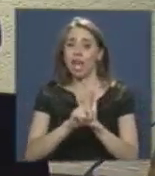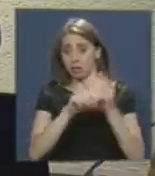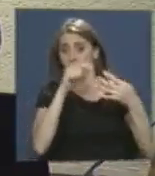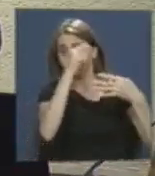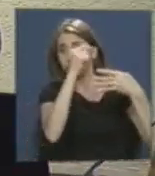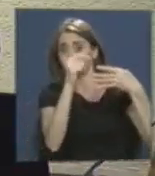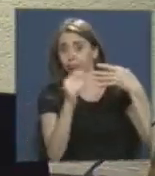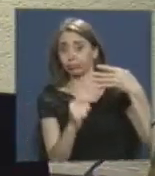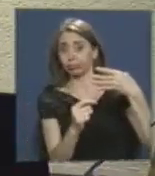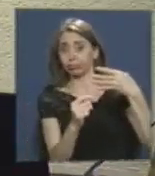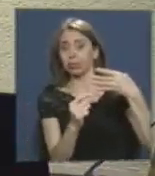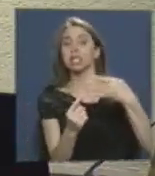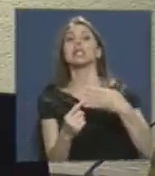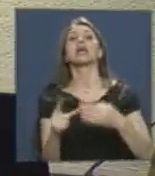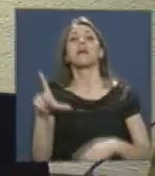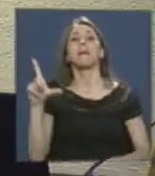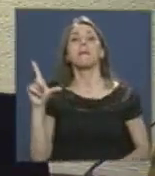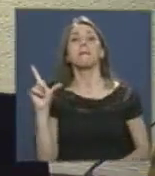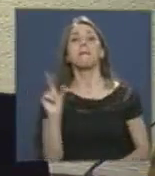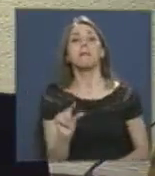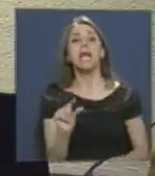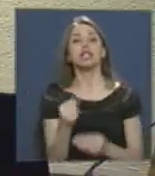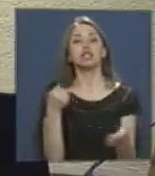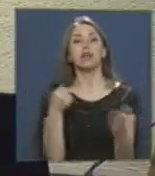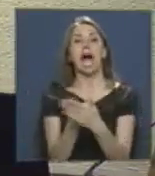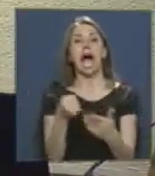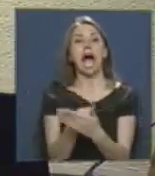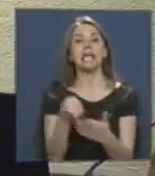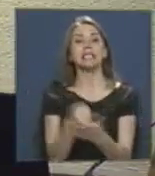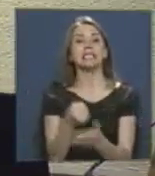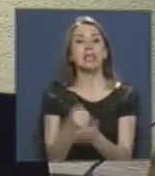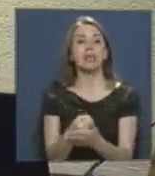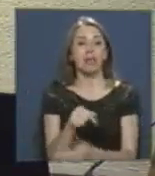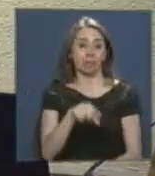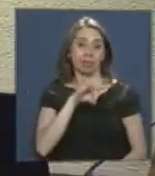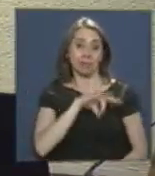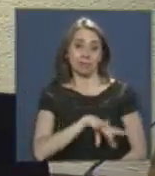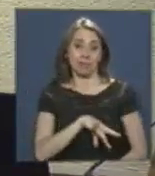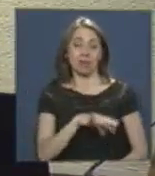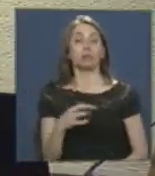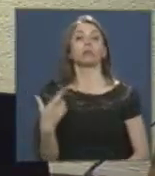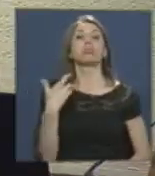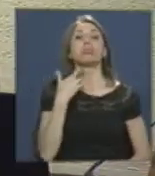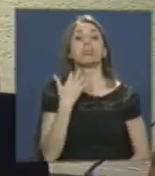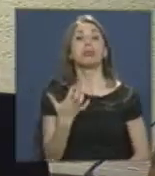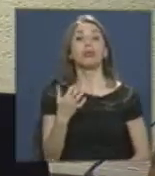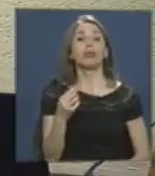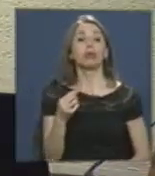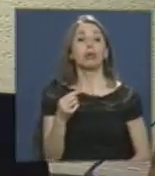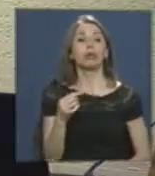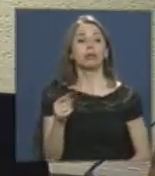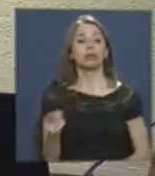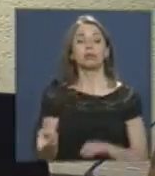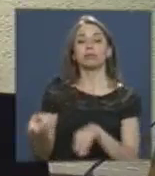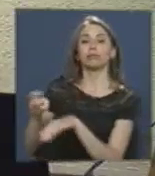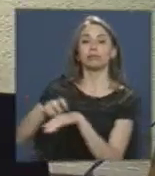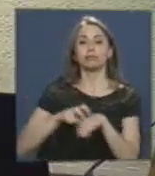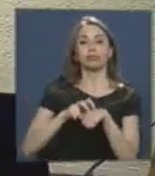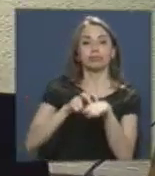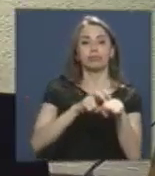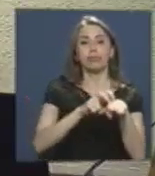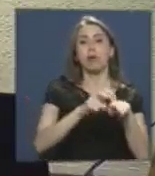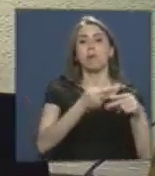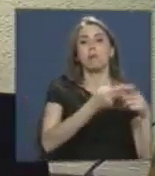tienden a reducir la accidentabilidad producto del transporte público o